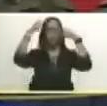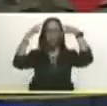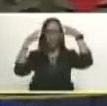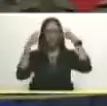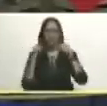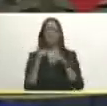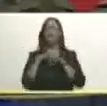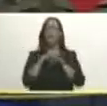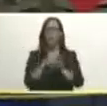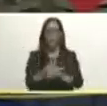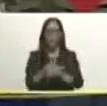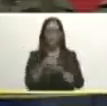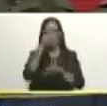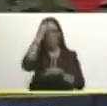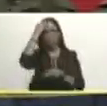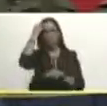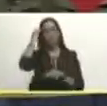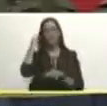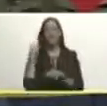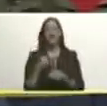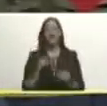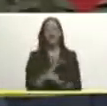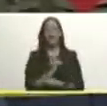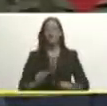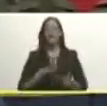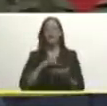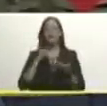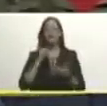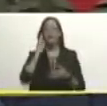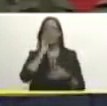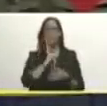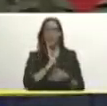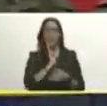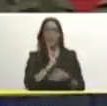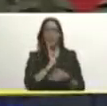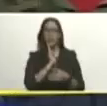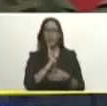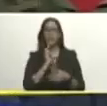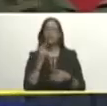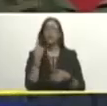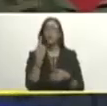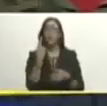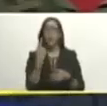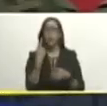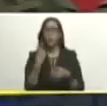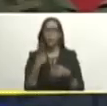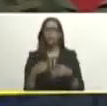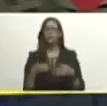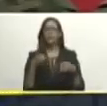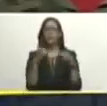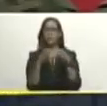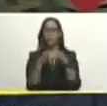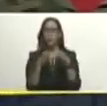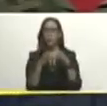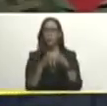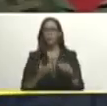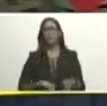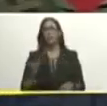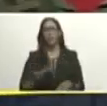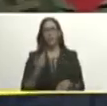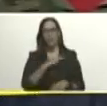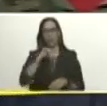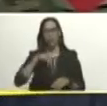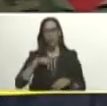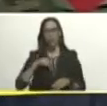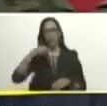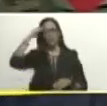incorporando a la Guardia Nacional Bolivariana como uno de los componentes fundamentales de nuestra Fuerza